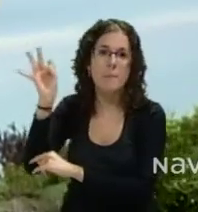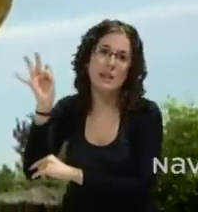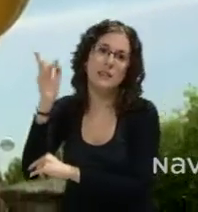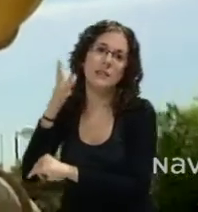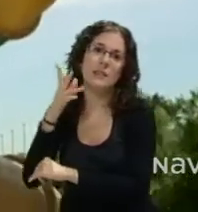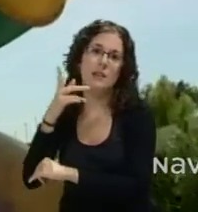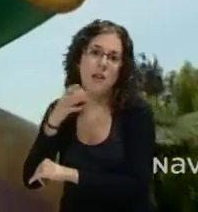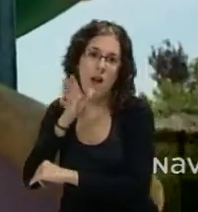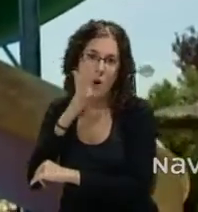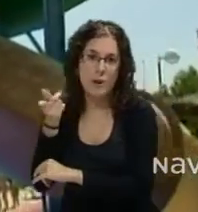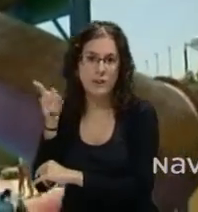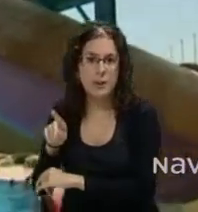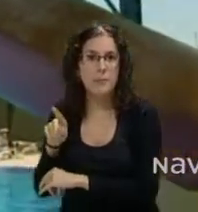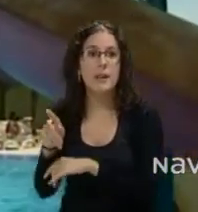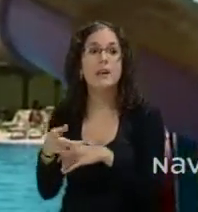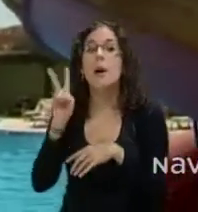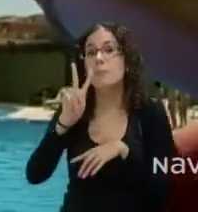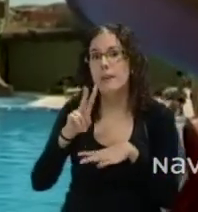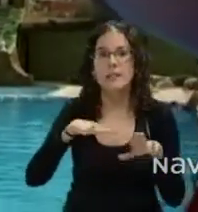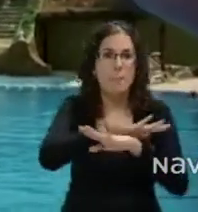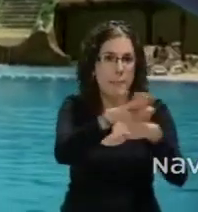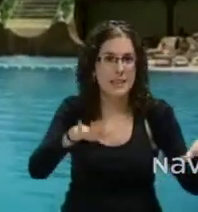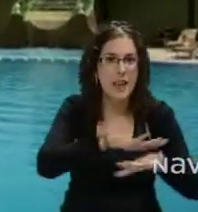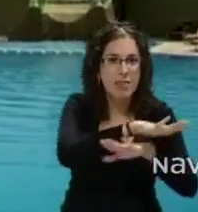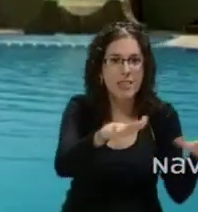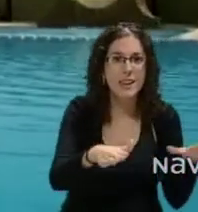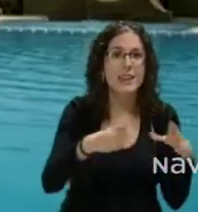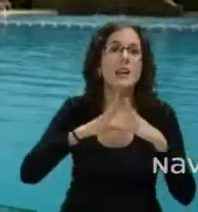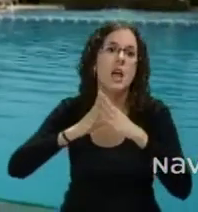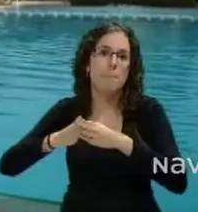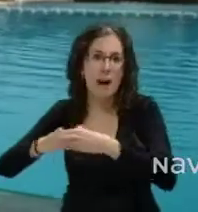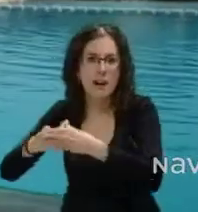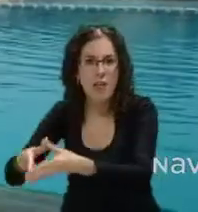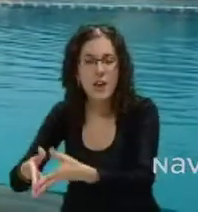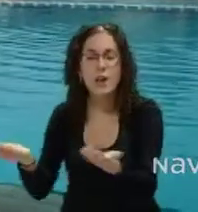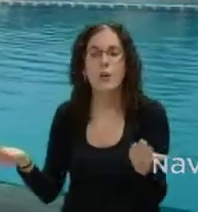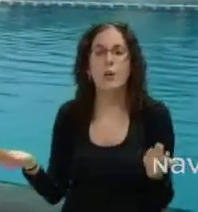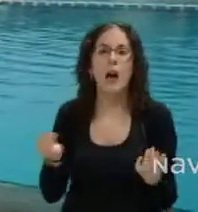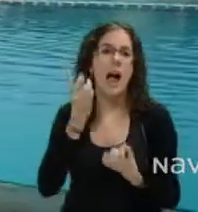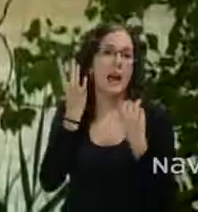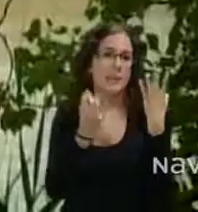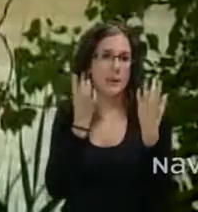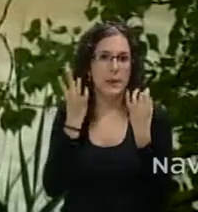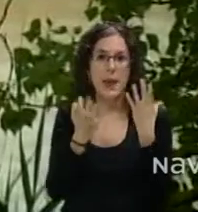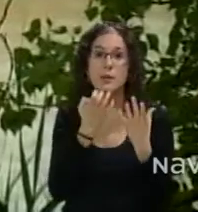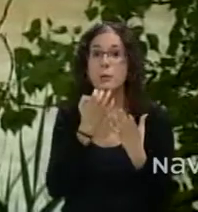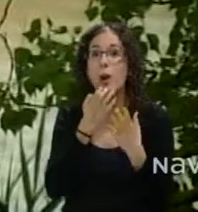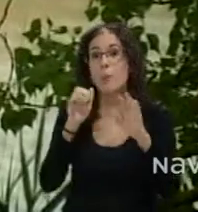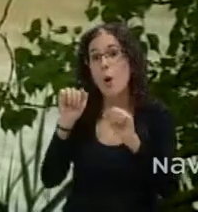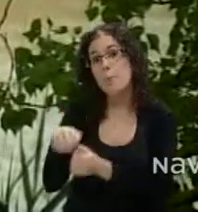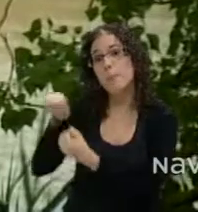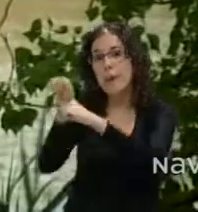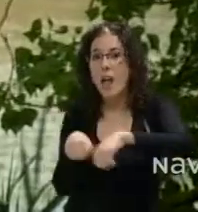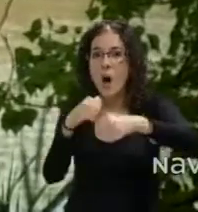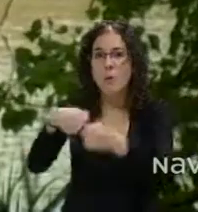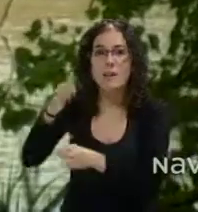Tenemos también, como estáis viendo, piscinas, tenemos embarcadero con actividades como alquiler de piraguas, piragüismo